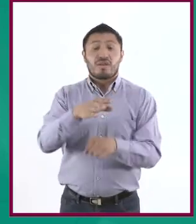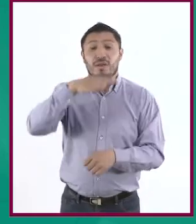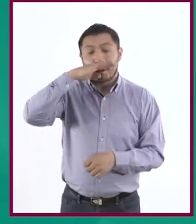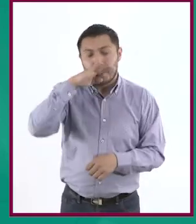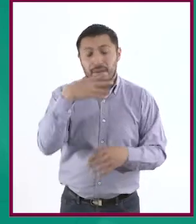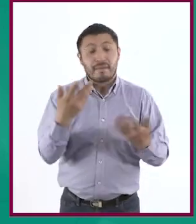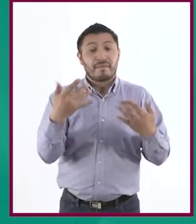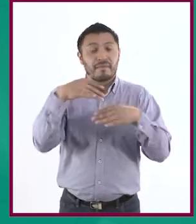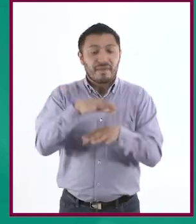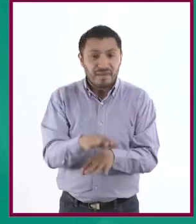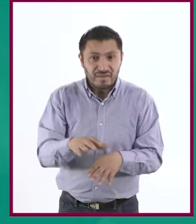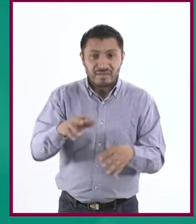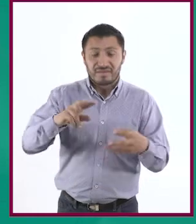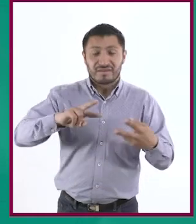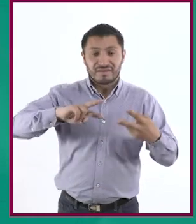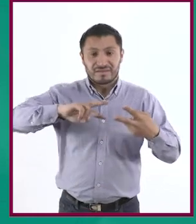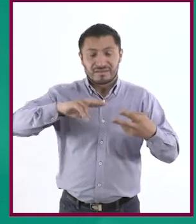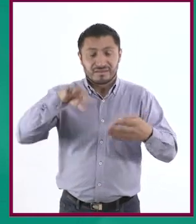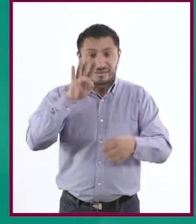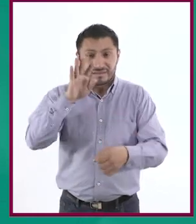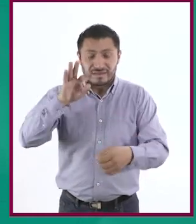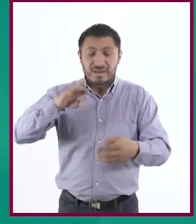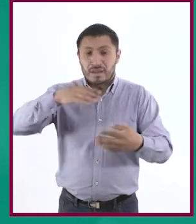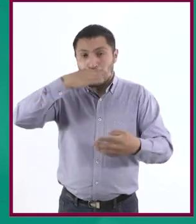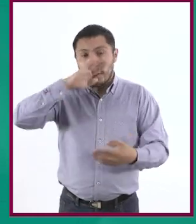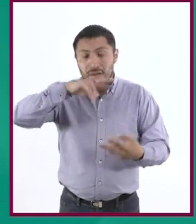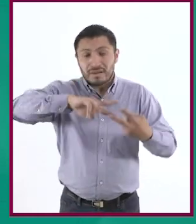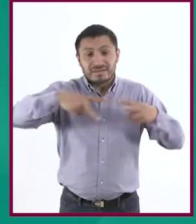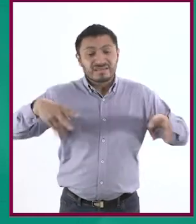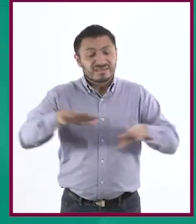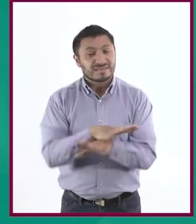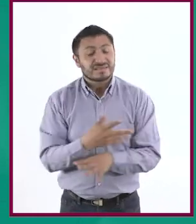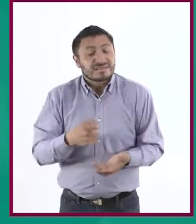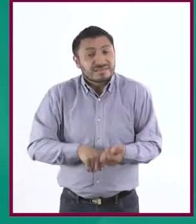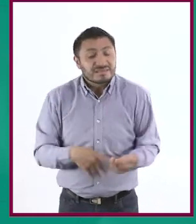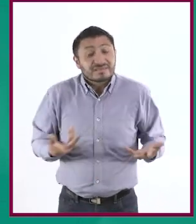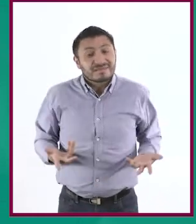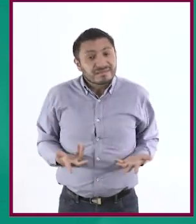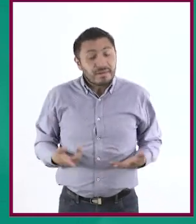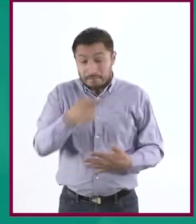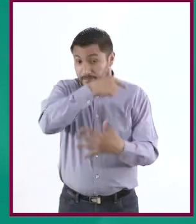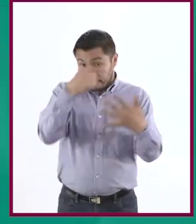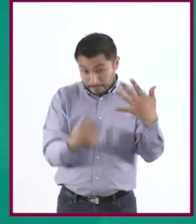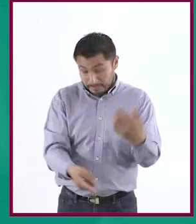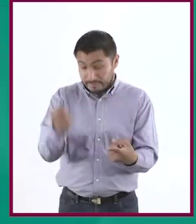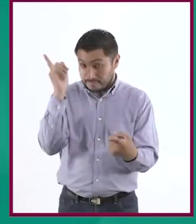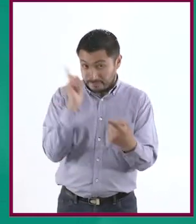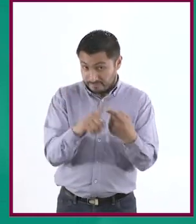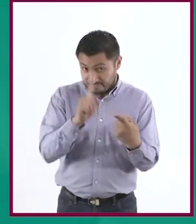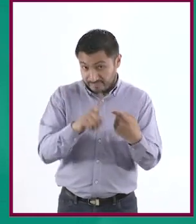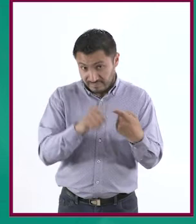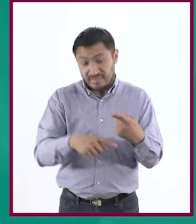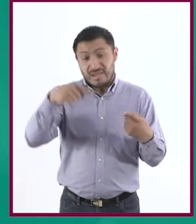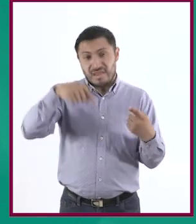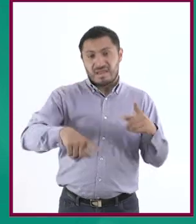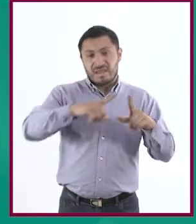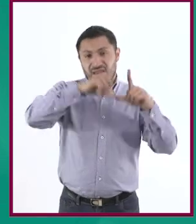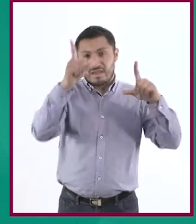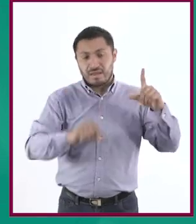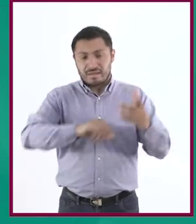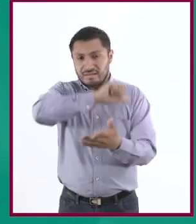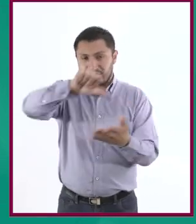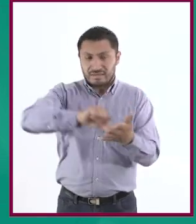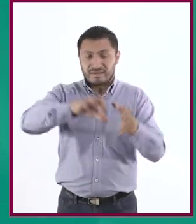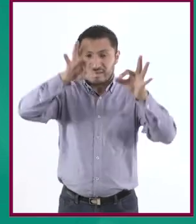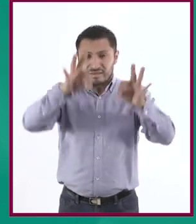ante el maíz transgénico? Pues por varias razones. Una primera es que nuestro país es centro de origen